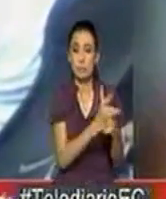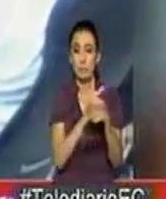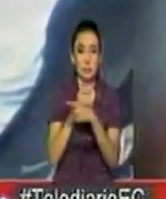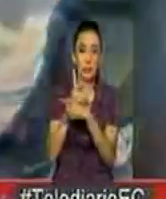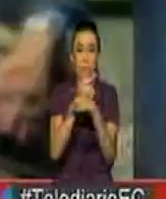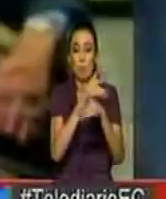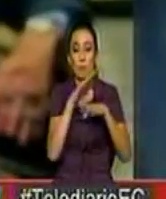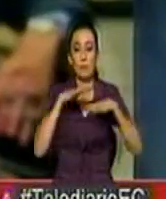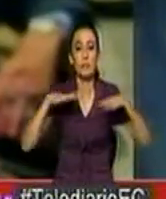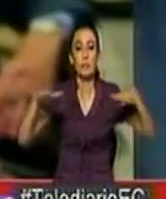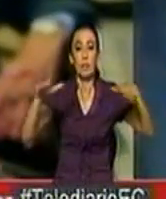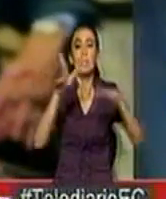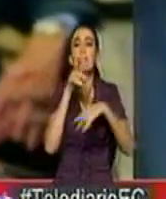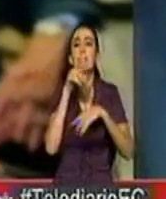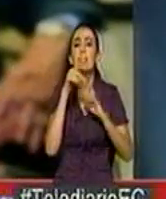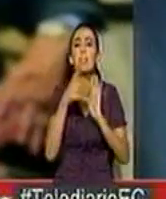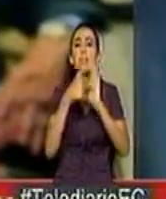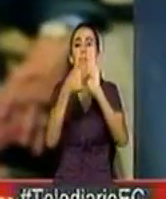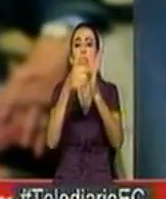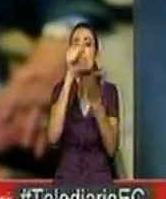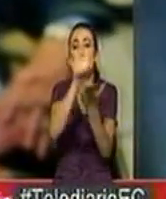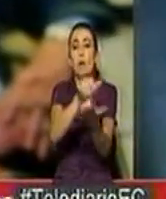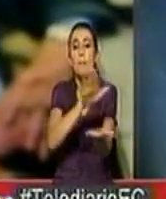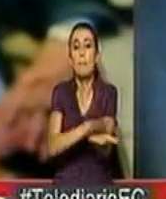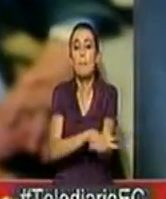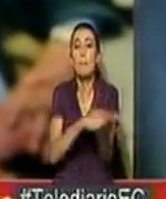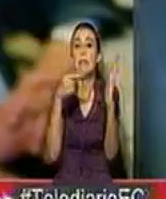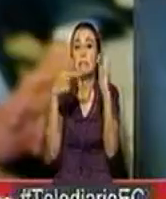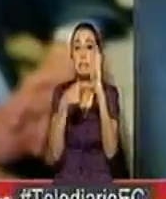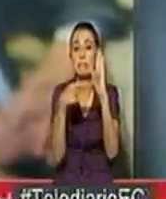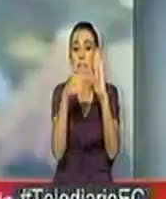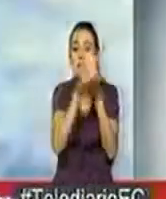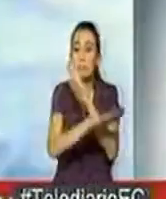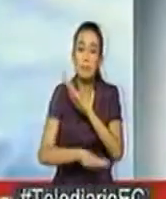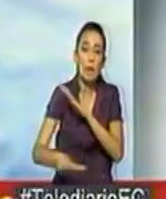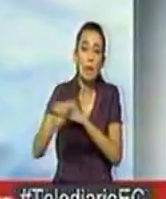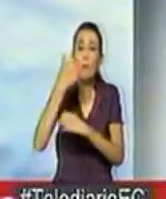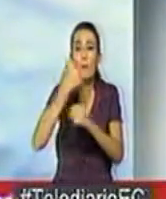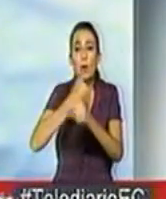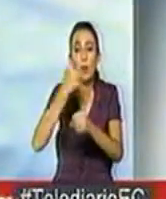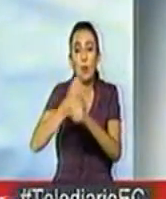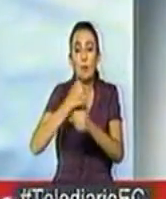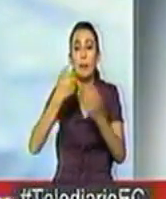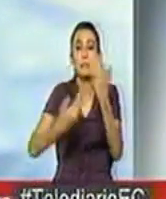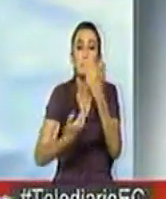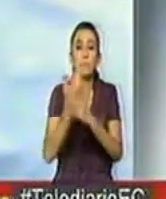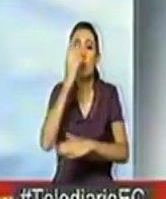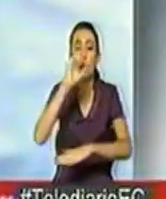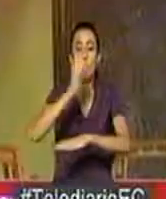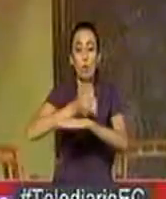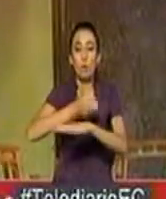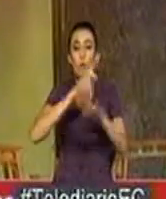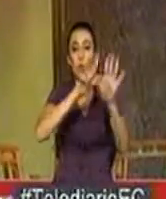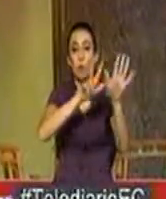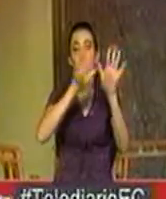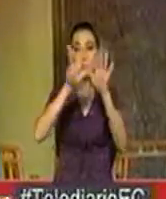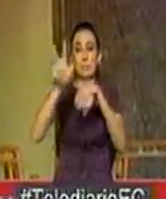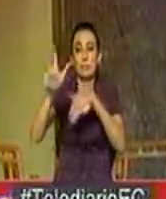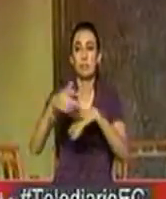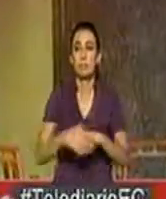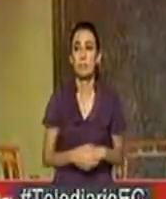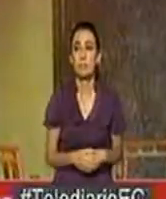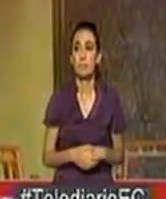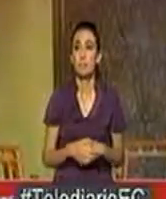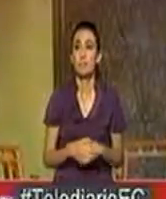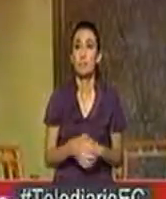Provinciales, quienes presentaron propuestas sobre el subsidio a los combustibles para la elaboración de un nuevo decreto tras la derogatoria del 883.